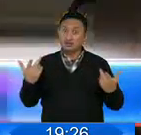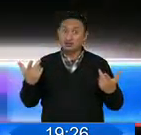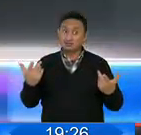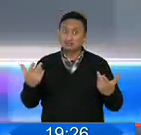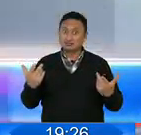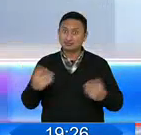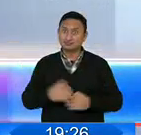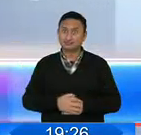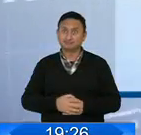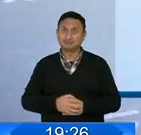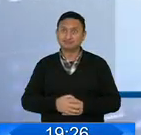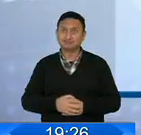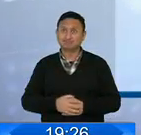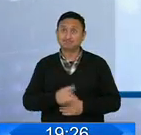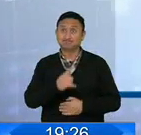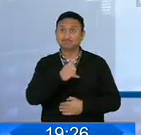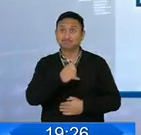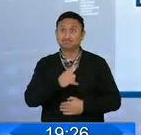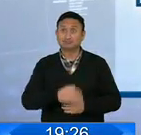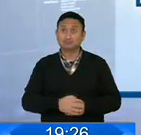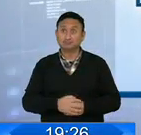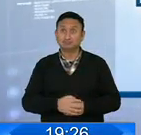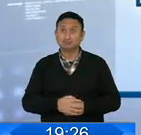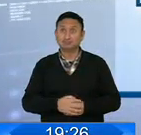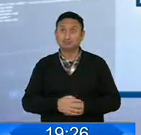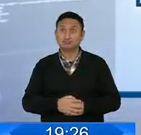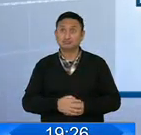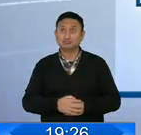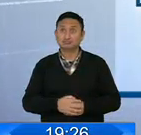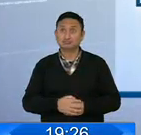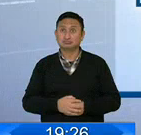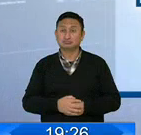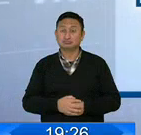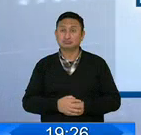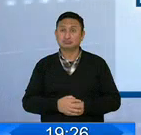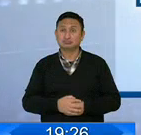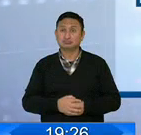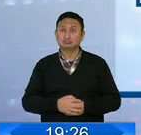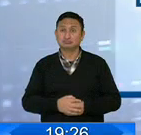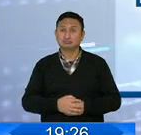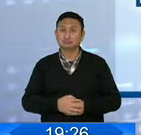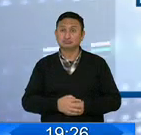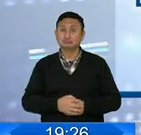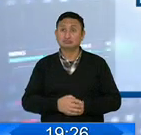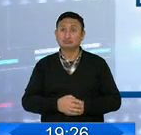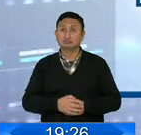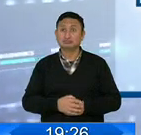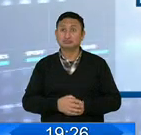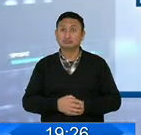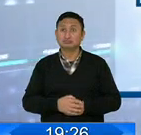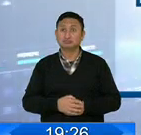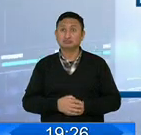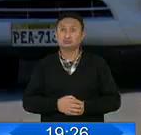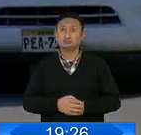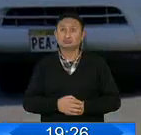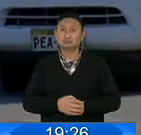estamos? 103 muertes violentas se han registrado en la zona 8 del Guayas en lo que va del